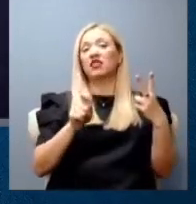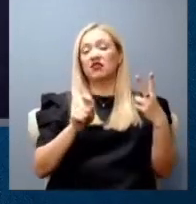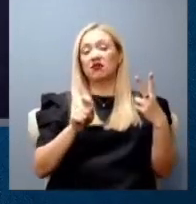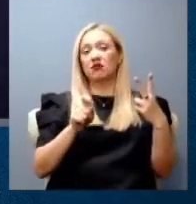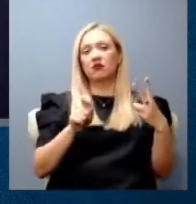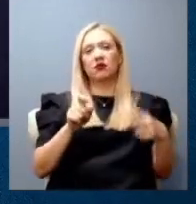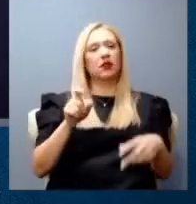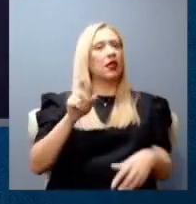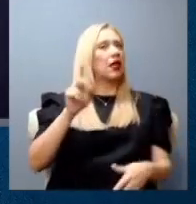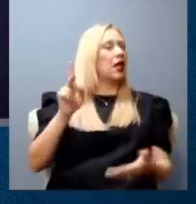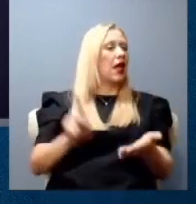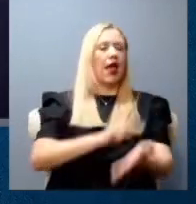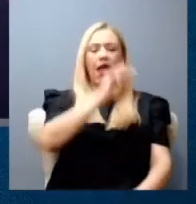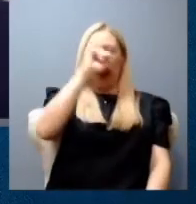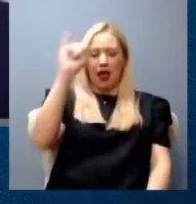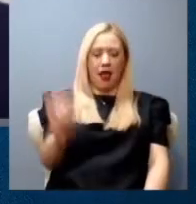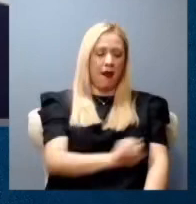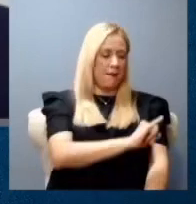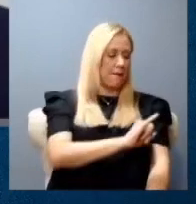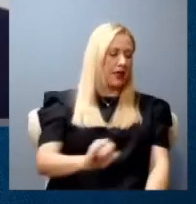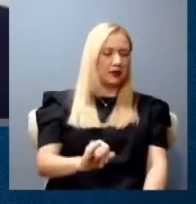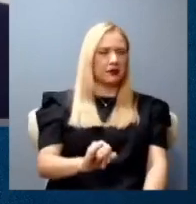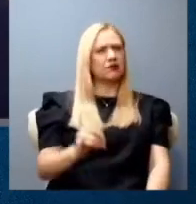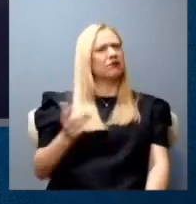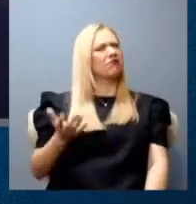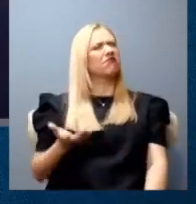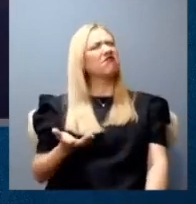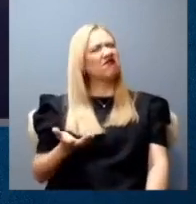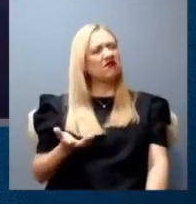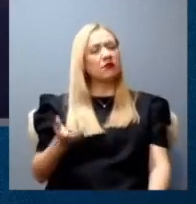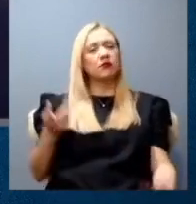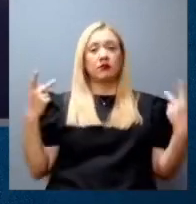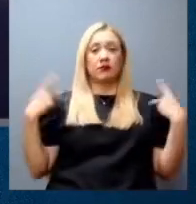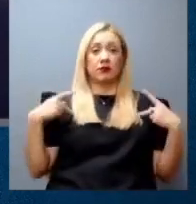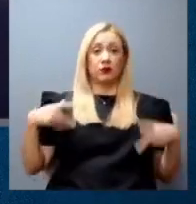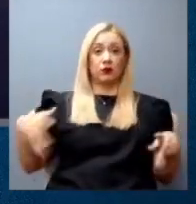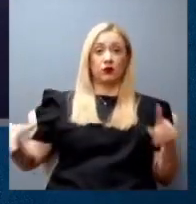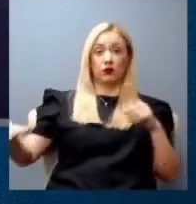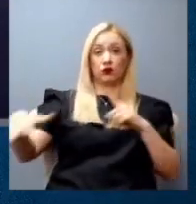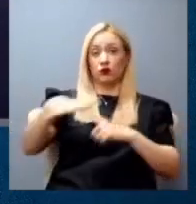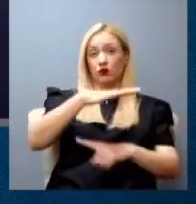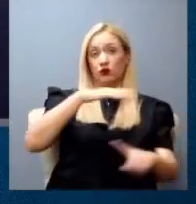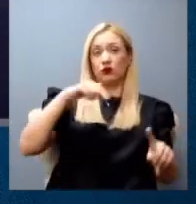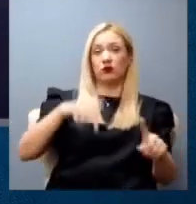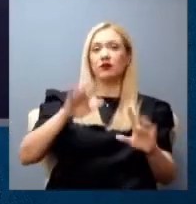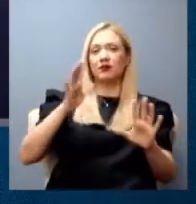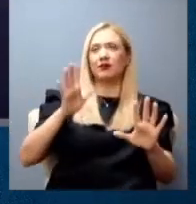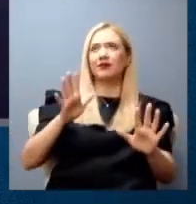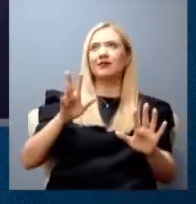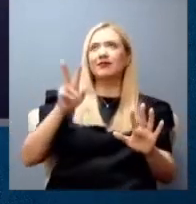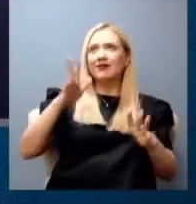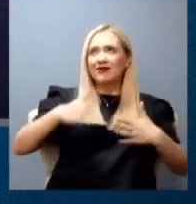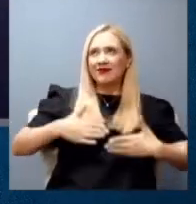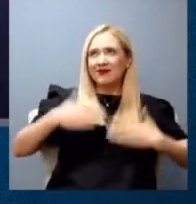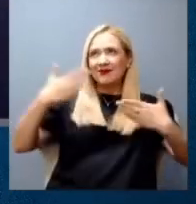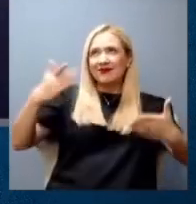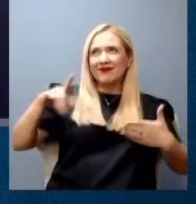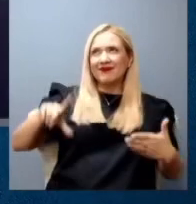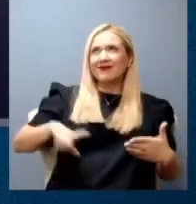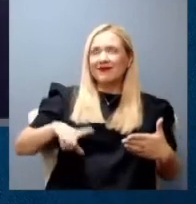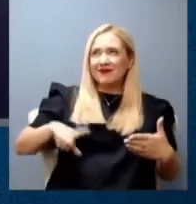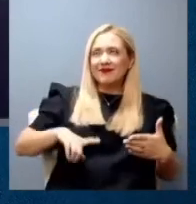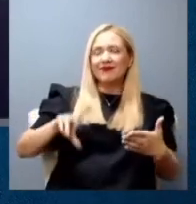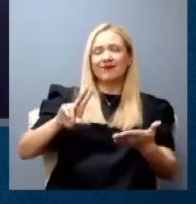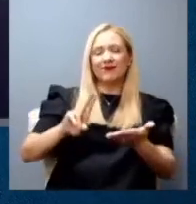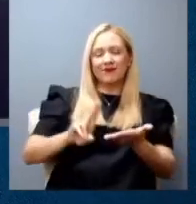no repetición. Una sociedad que es capaz de restablecer esos lazos rotos, ¿no? De recomponer